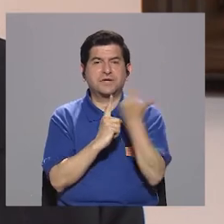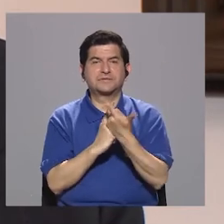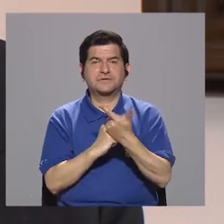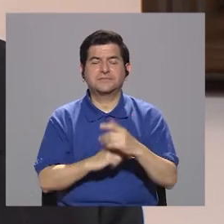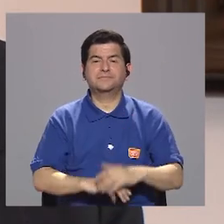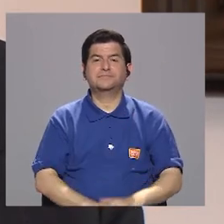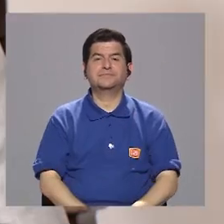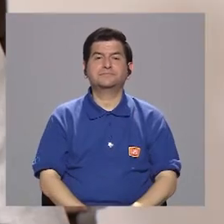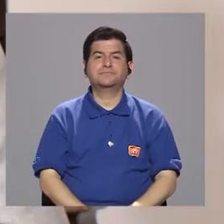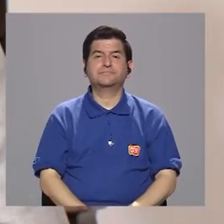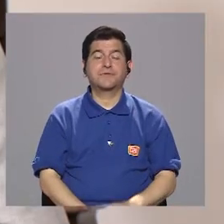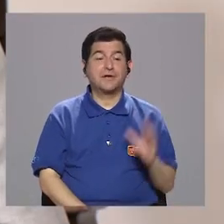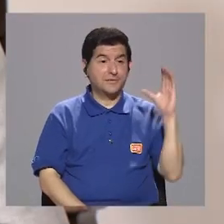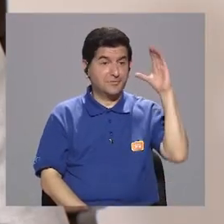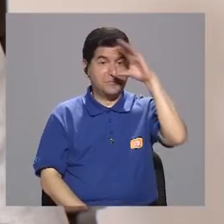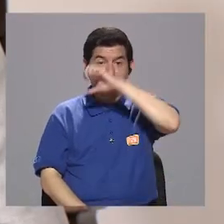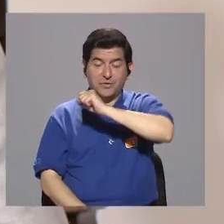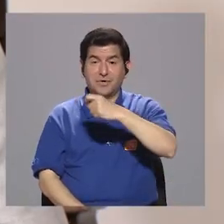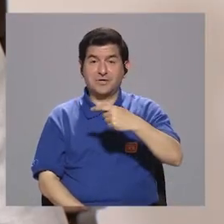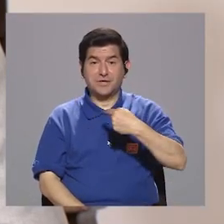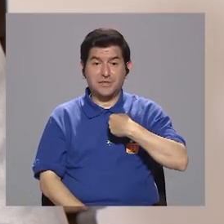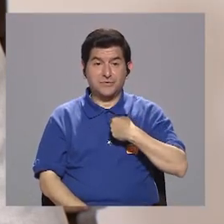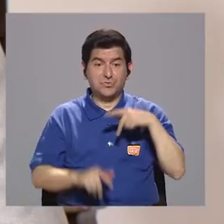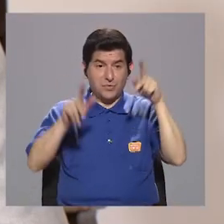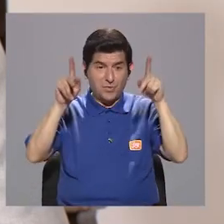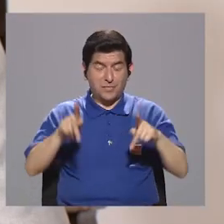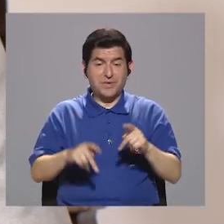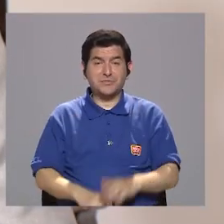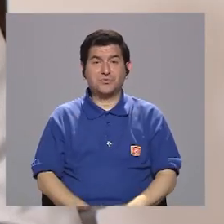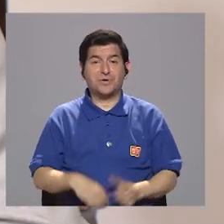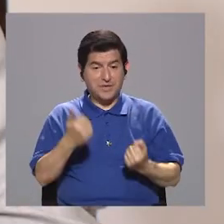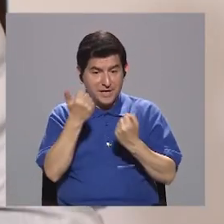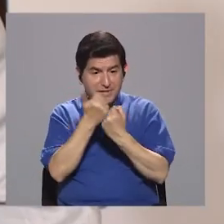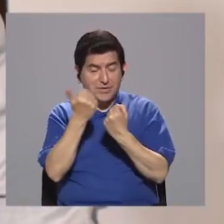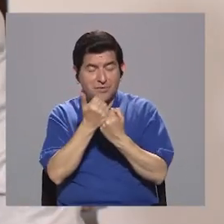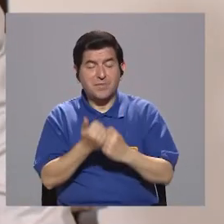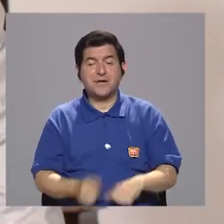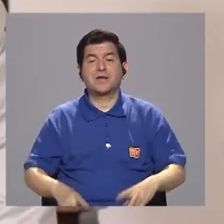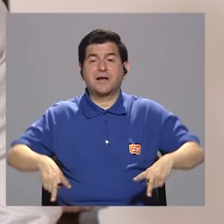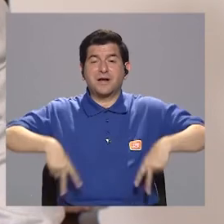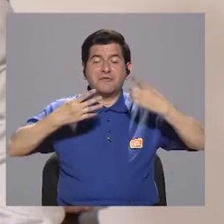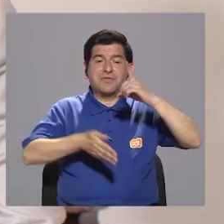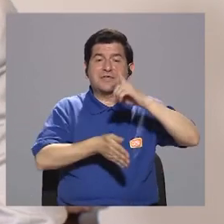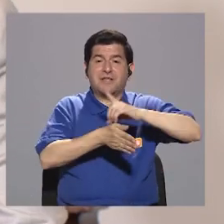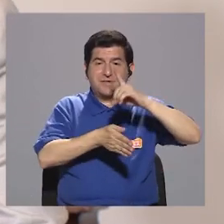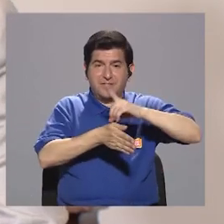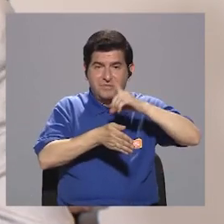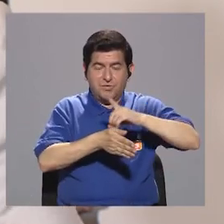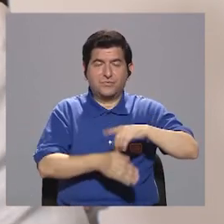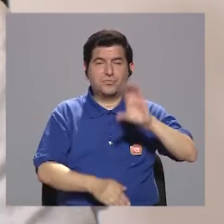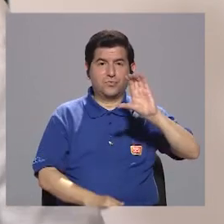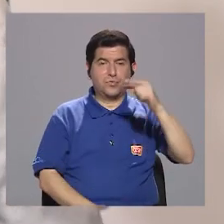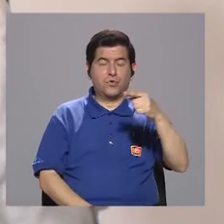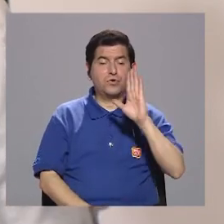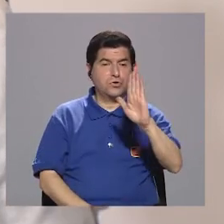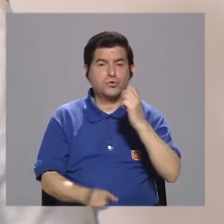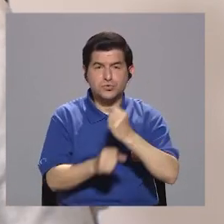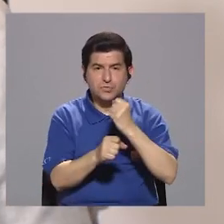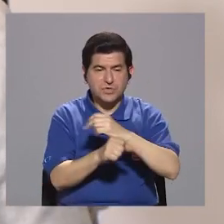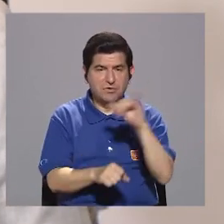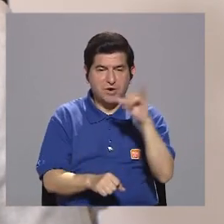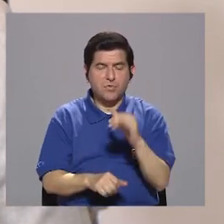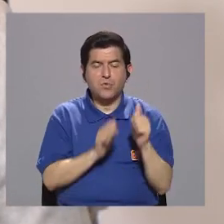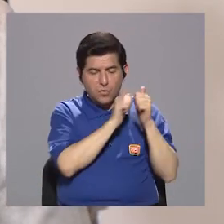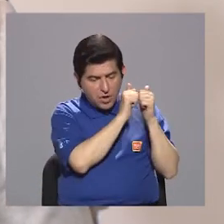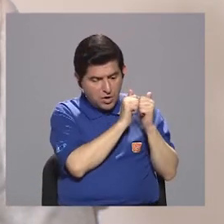social. Como verán ustedes, estoy casualmente con personas que le acompañaron en la vida al doctor, que hicieron de su obra